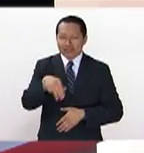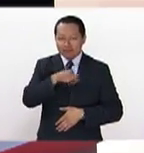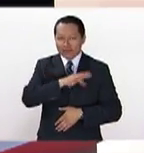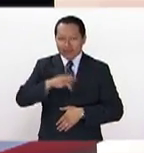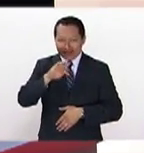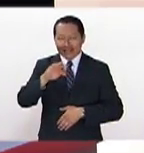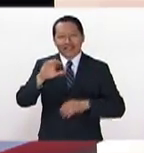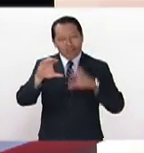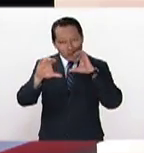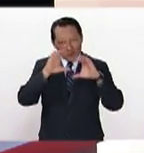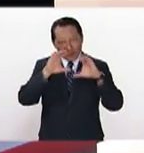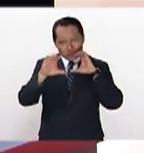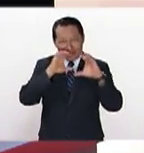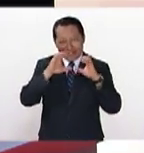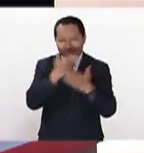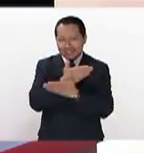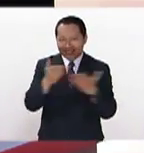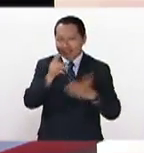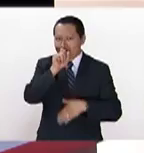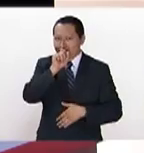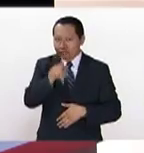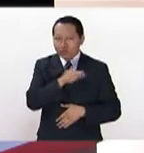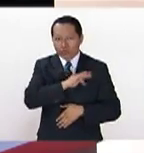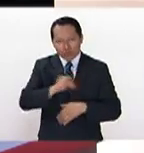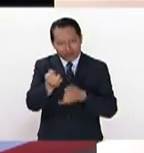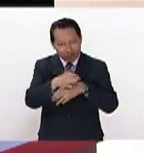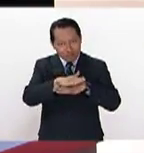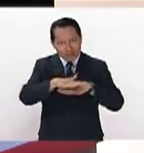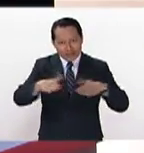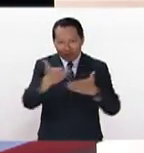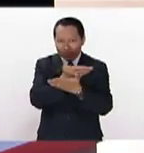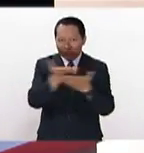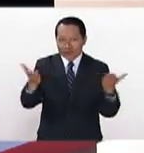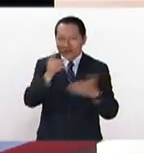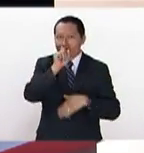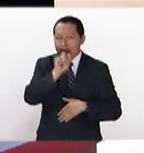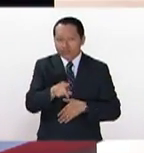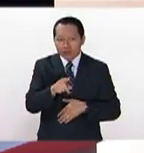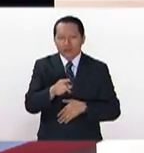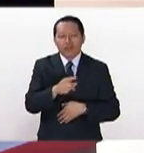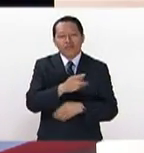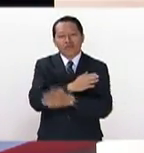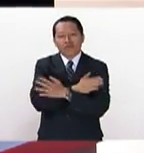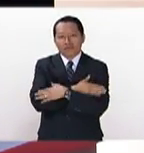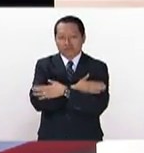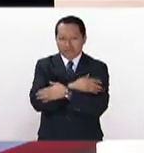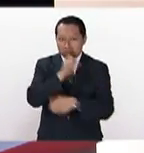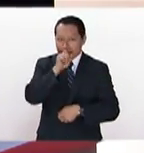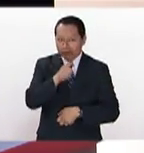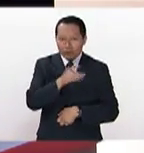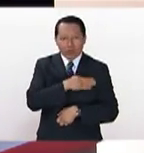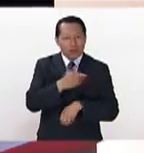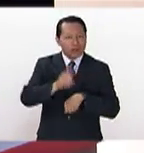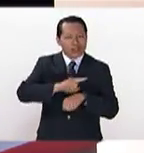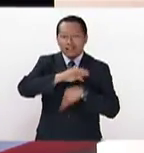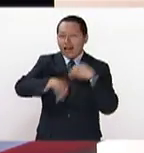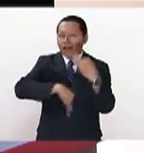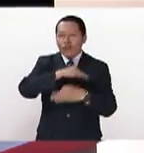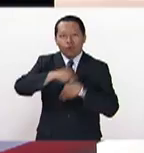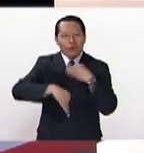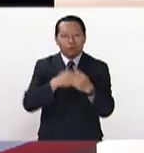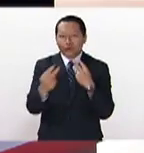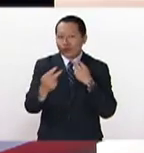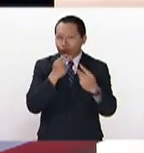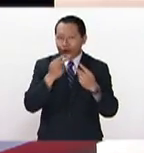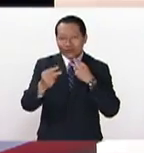Señas Mexicana. Nos permite comunicarnos, nos permite informarles también a ustedes. Un fuerte abrazo, muy buenos días a todos quienes nos ven